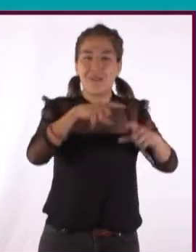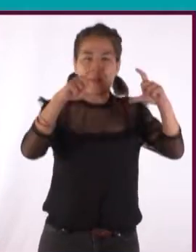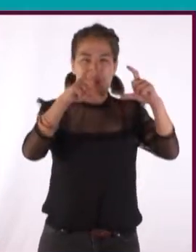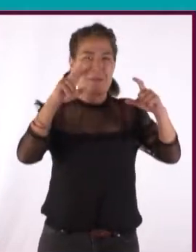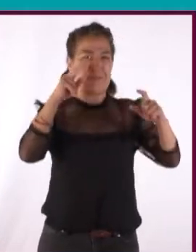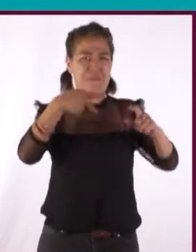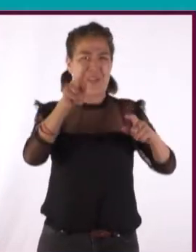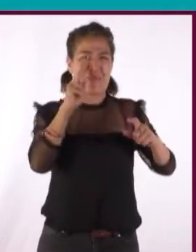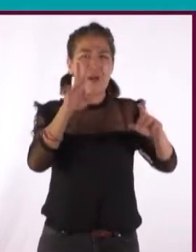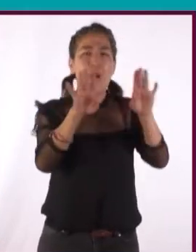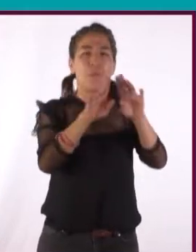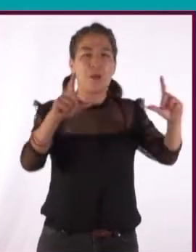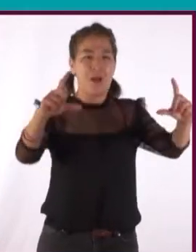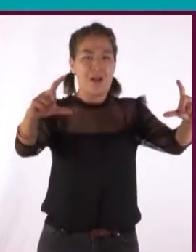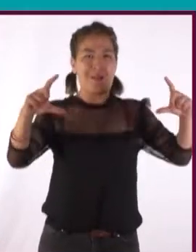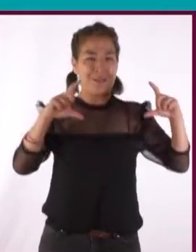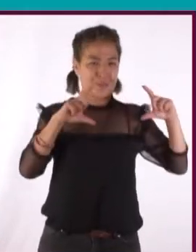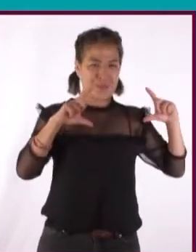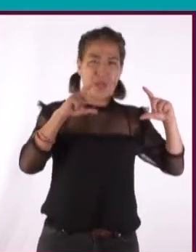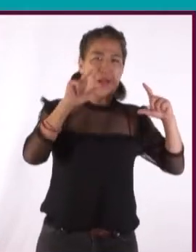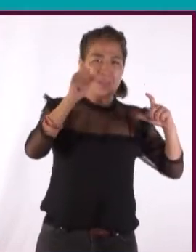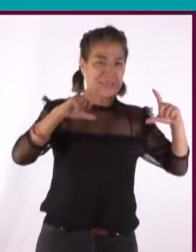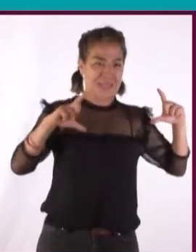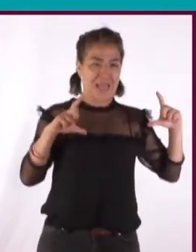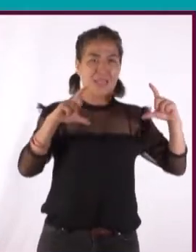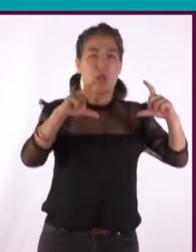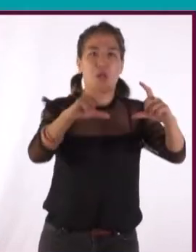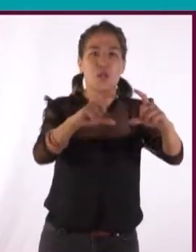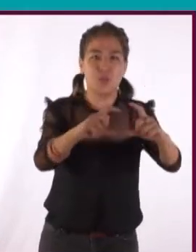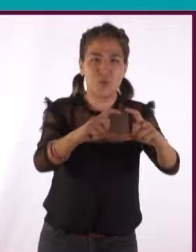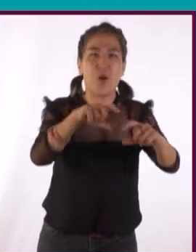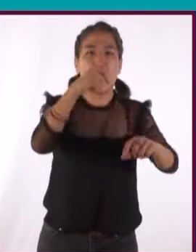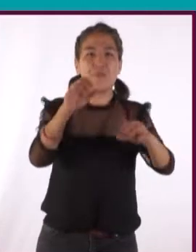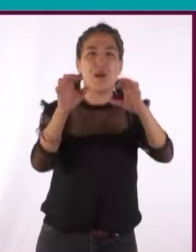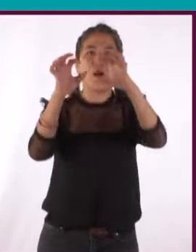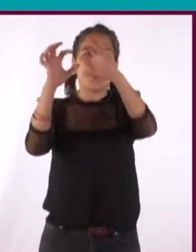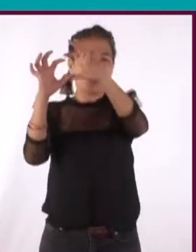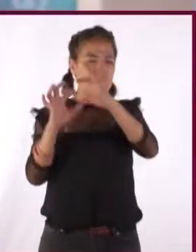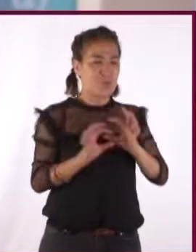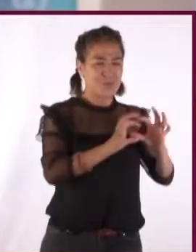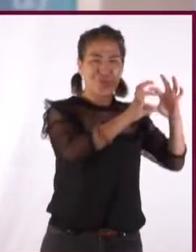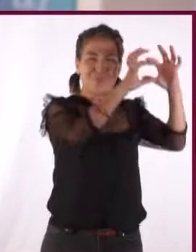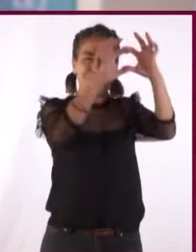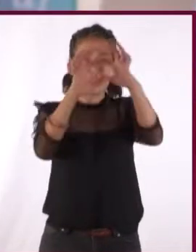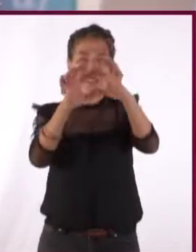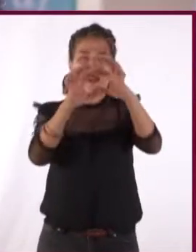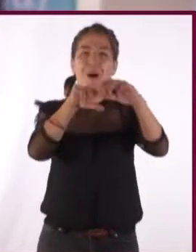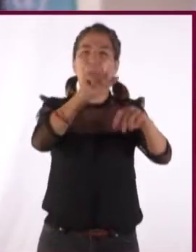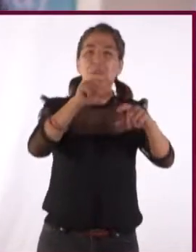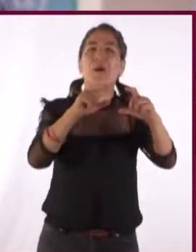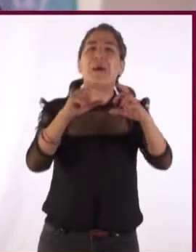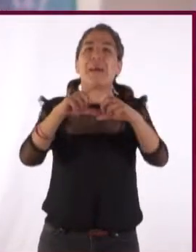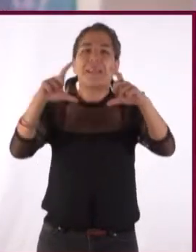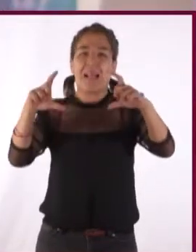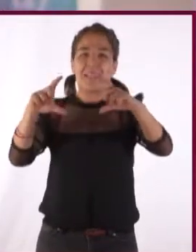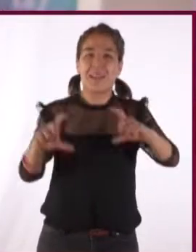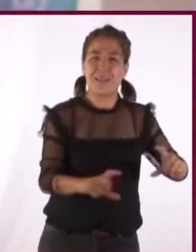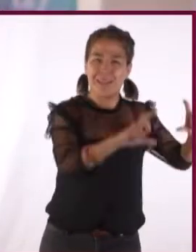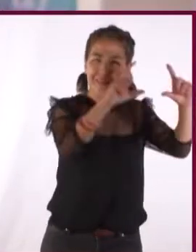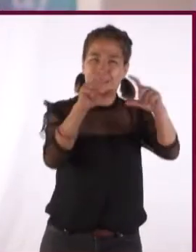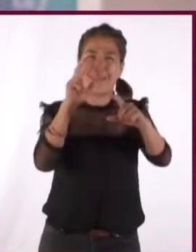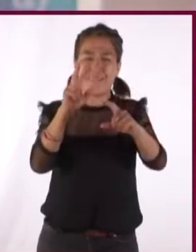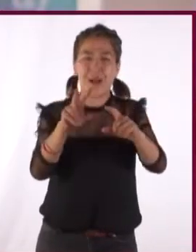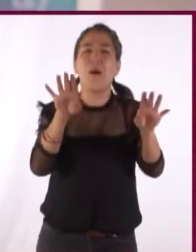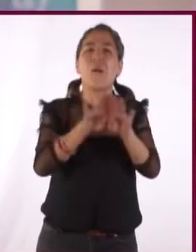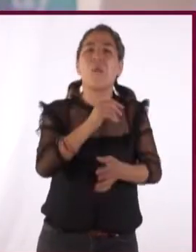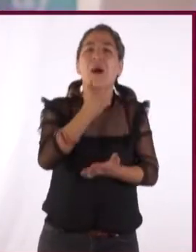pero los vemos diferentes por el contraste que se produce en comparación con los círculos que los rodean. Tienes razón. En la imagen de